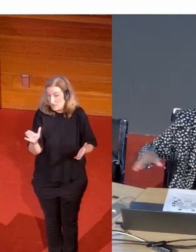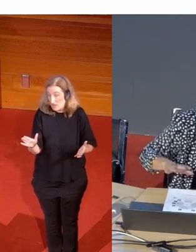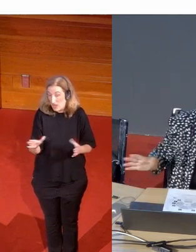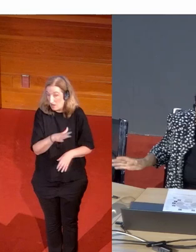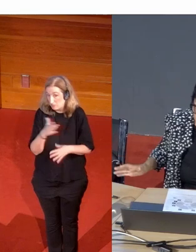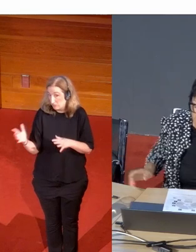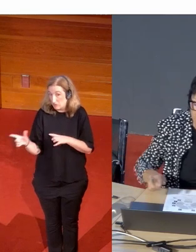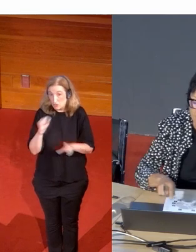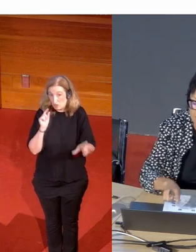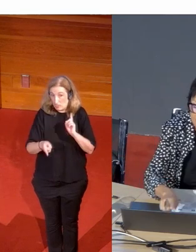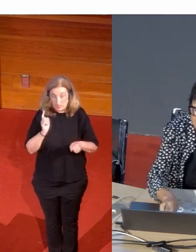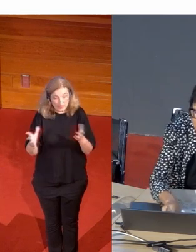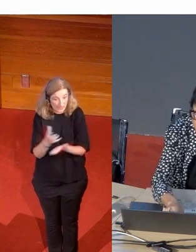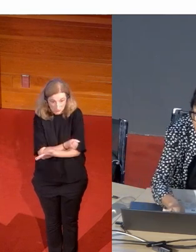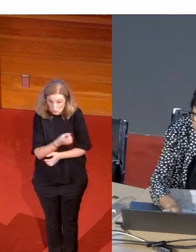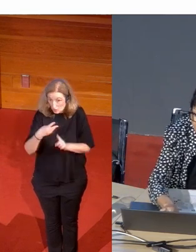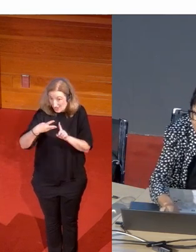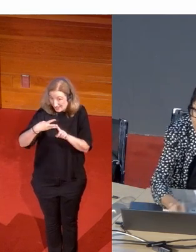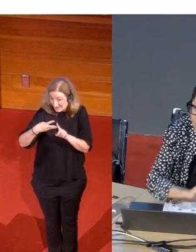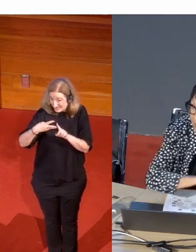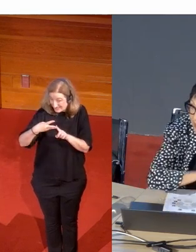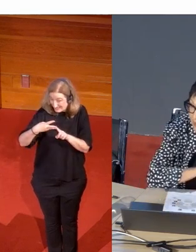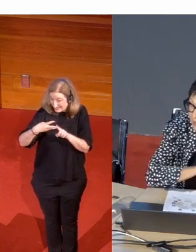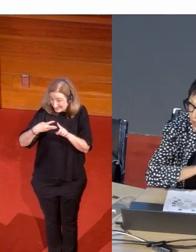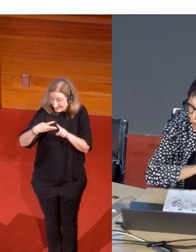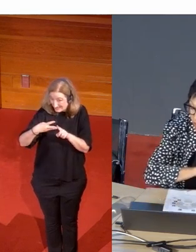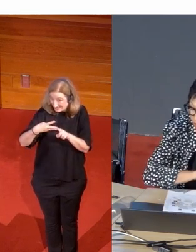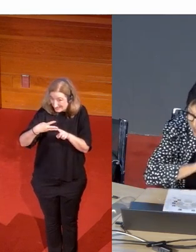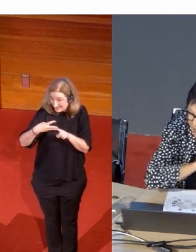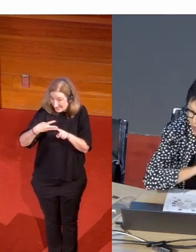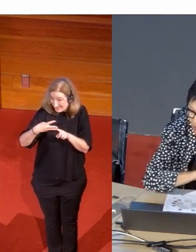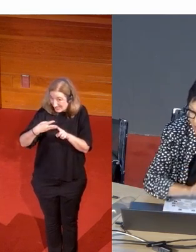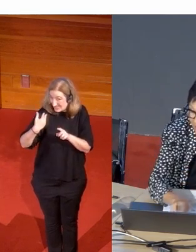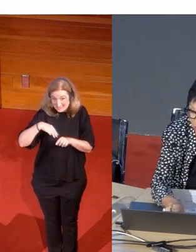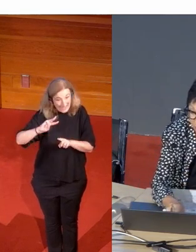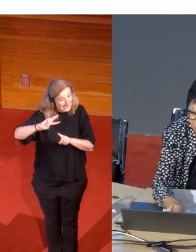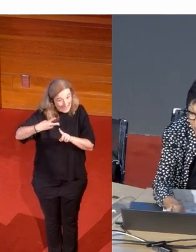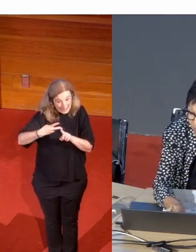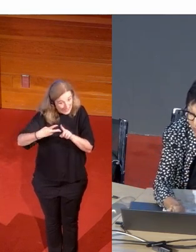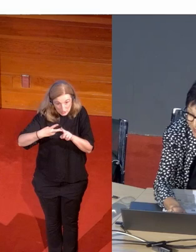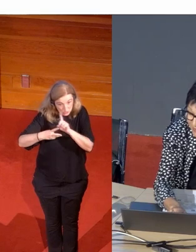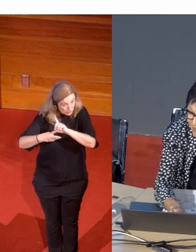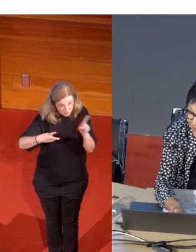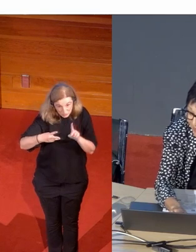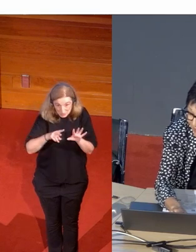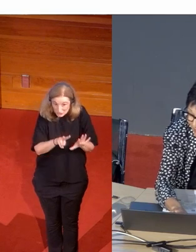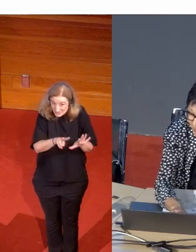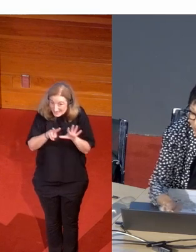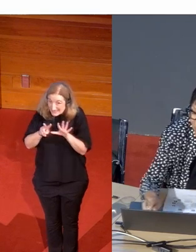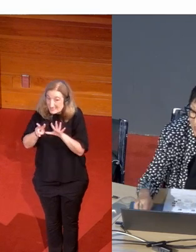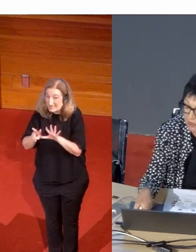decidían todo prácticamente esos eh son ya no son la tercera fuerza porque son